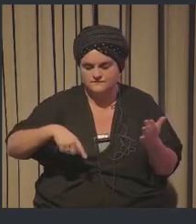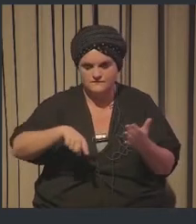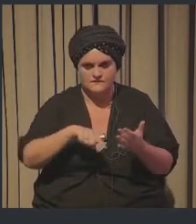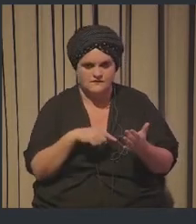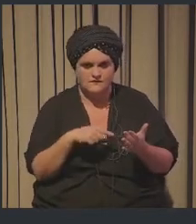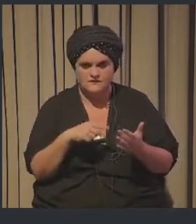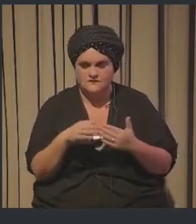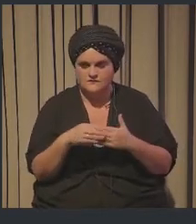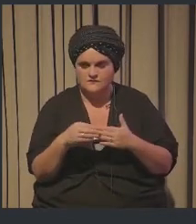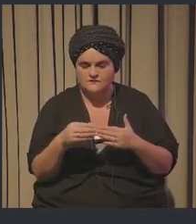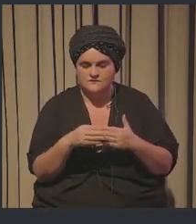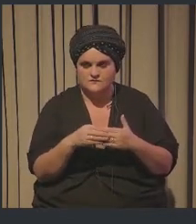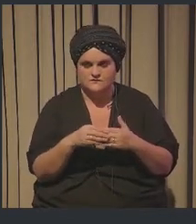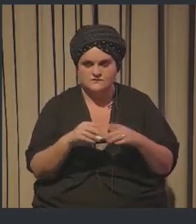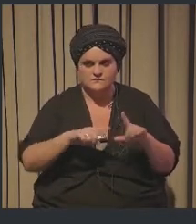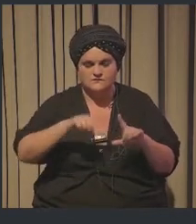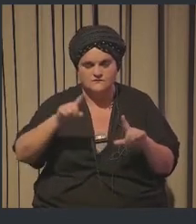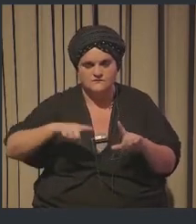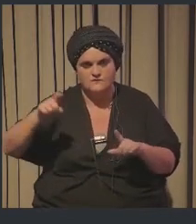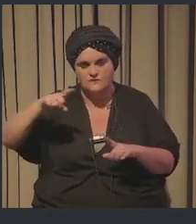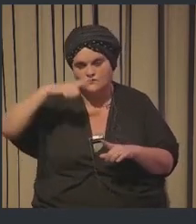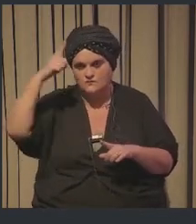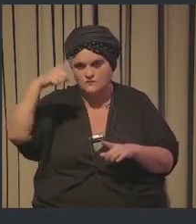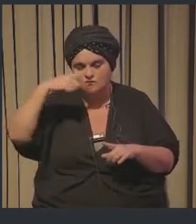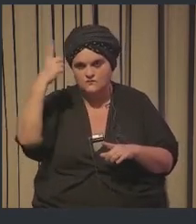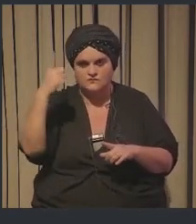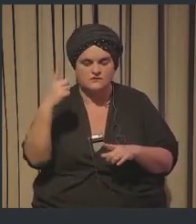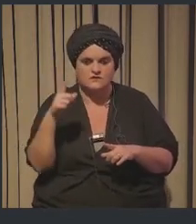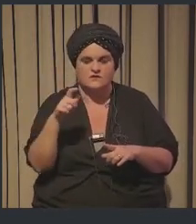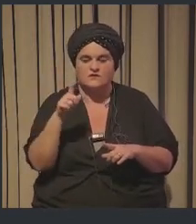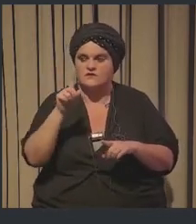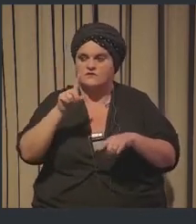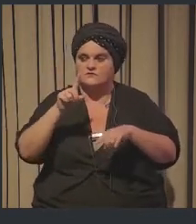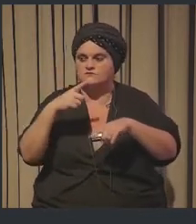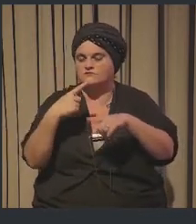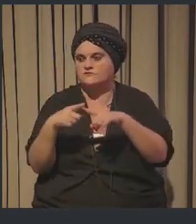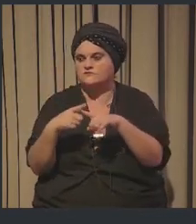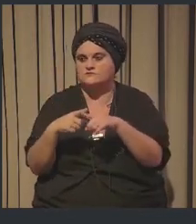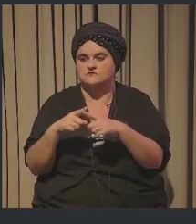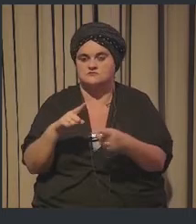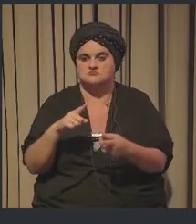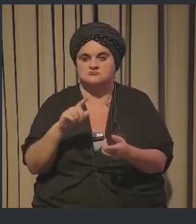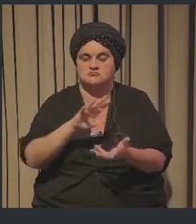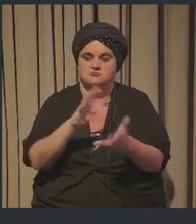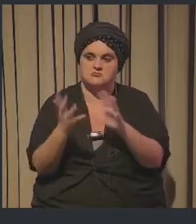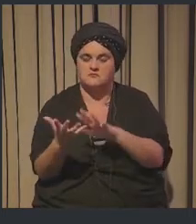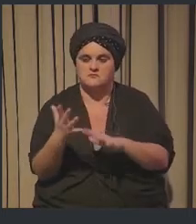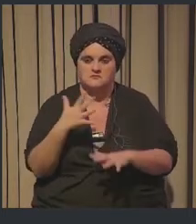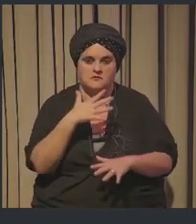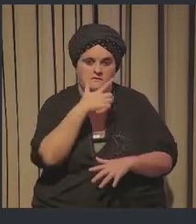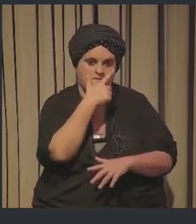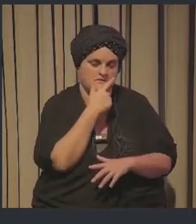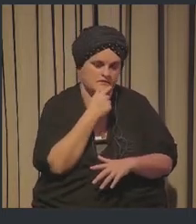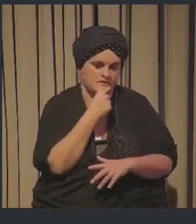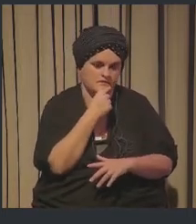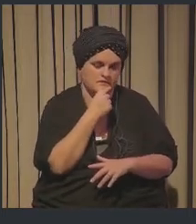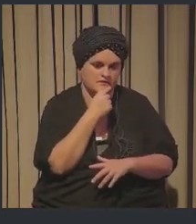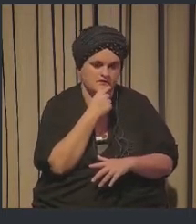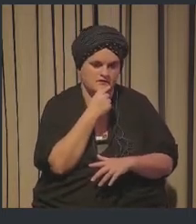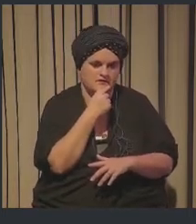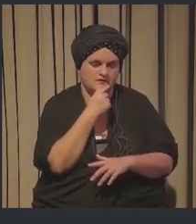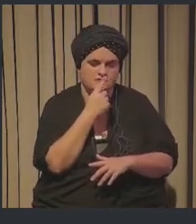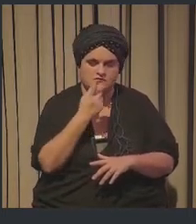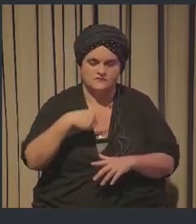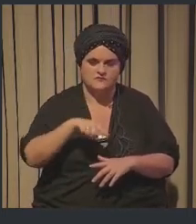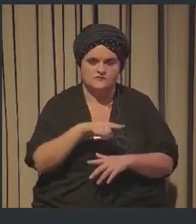utilizamos demografía y cultura y cosas transitorias de este tipo. La diferencia está en que nosotros tenemos